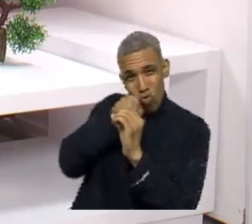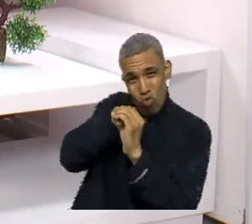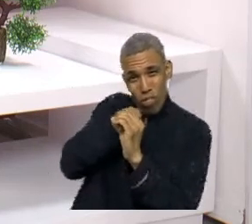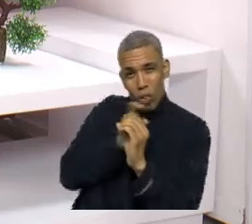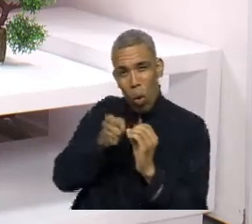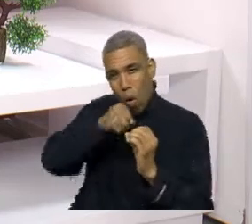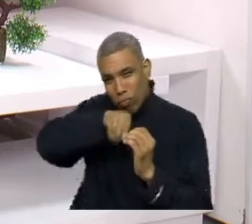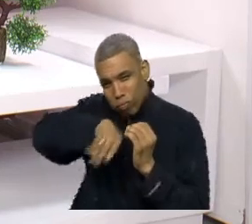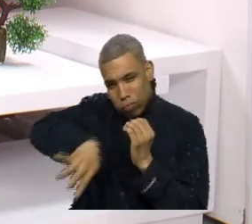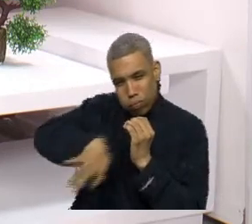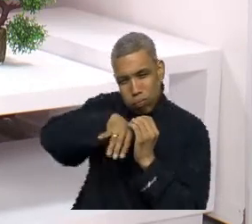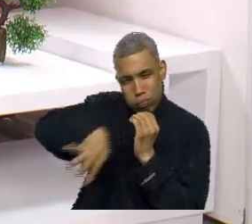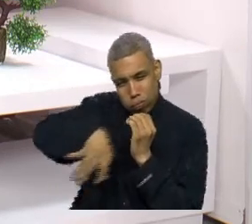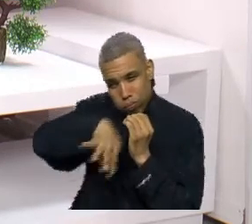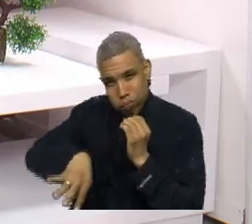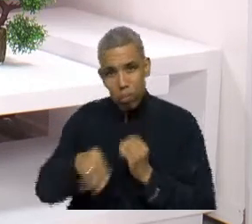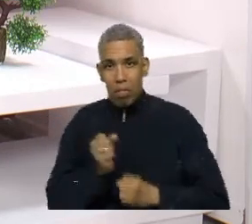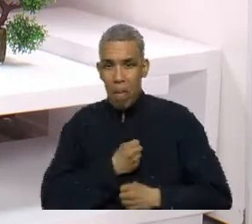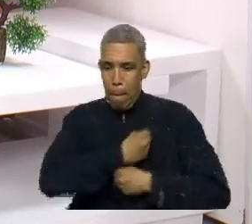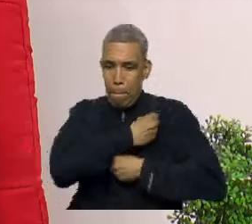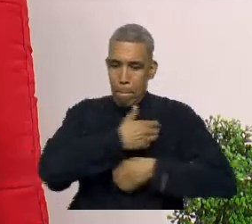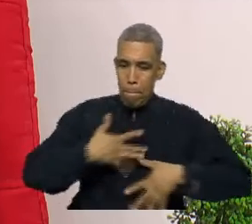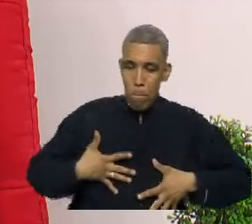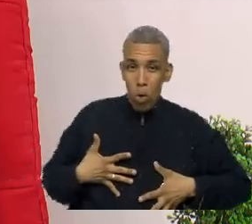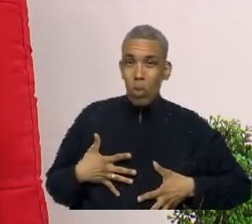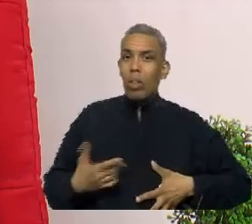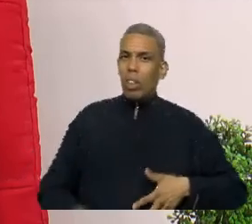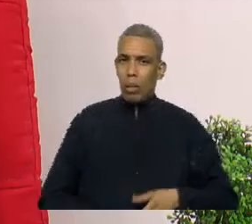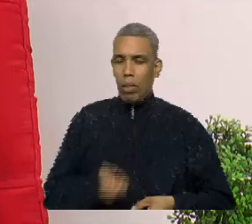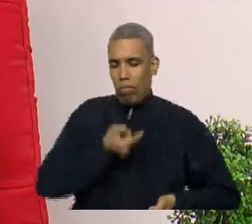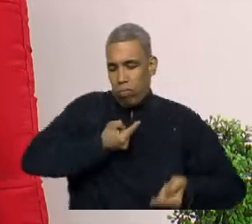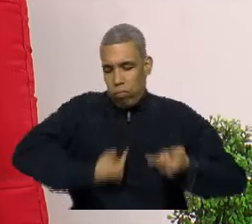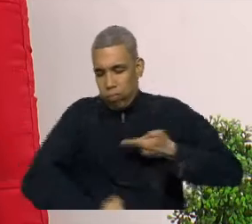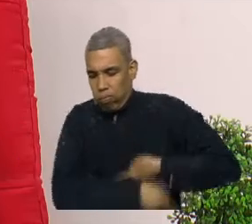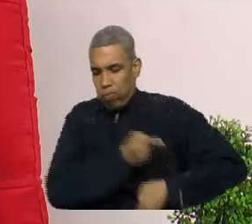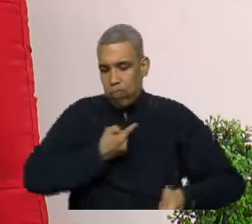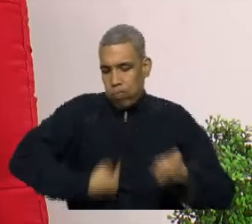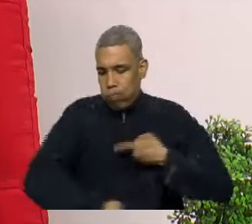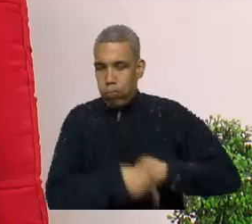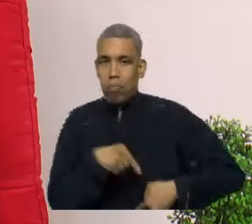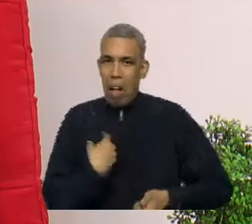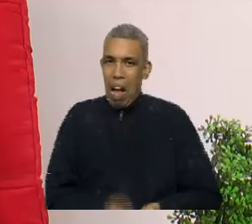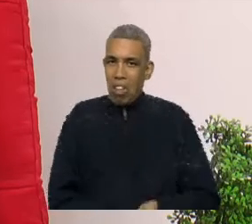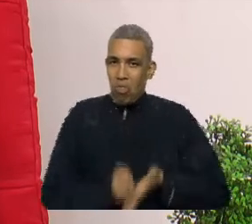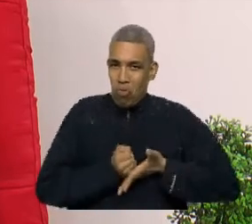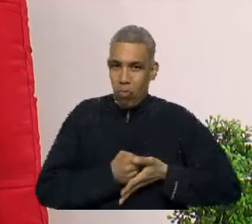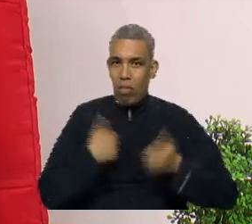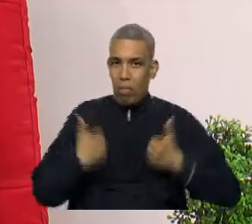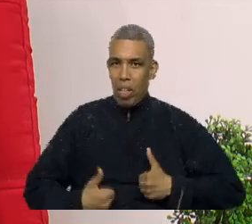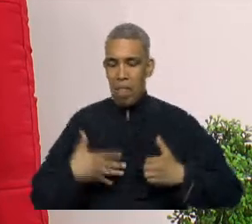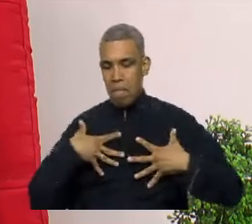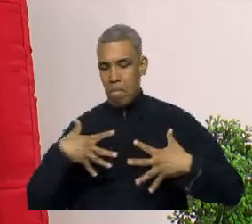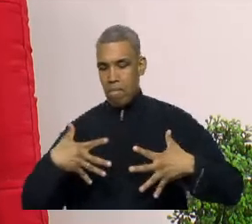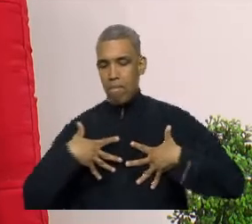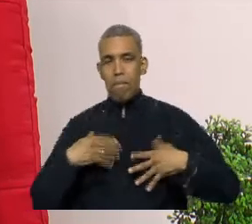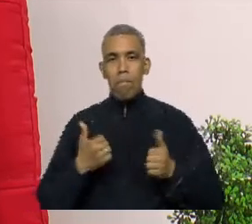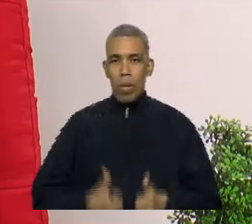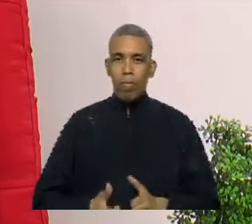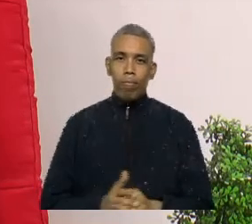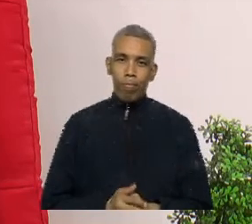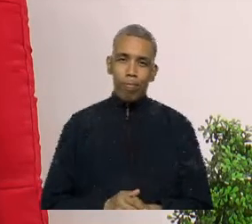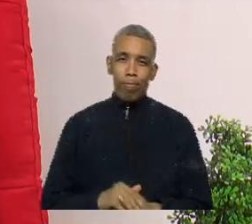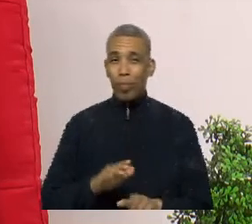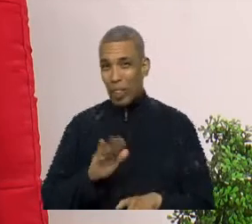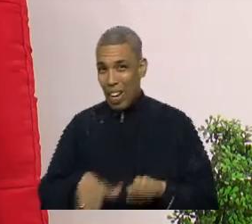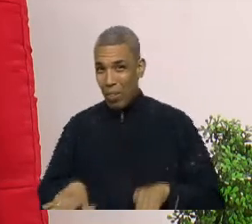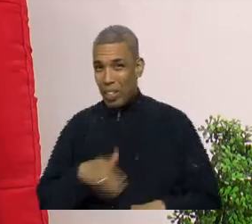proceso inflamatorio, ya sea por una condición de tipo infecciosa, tipo viral, o por